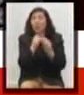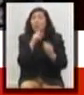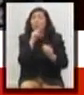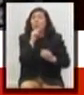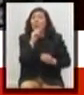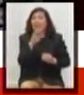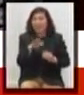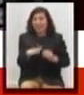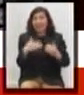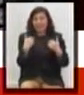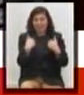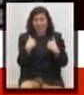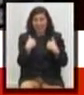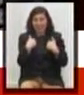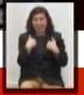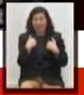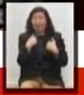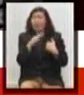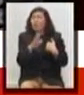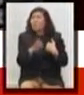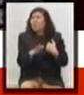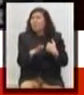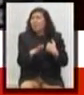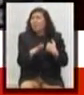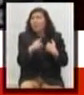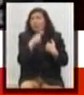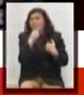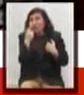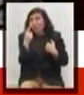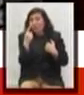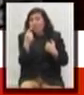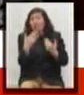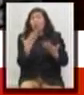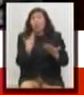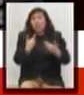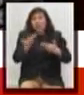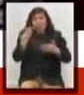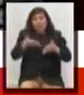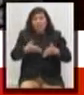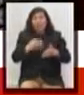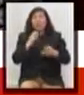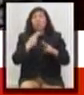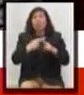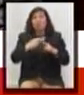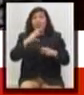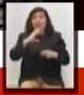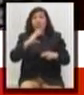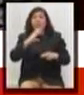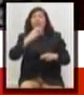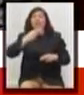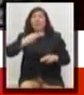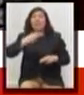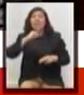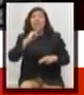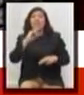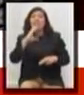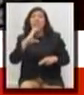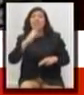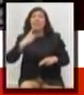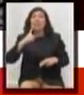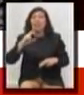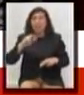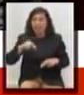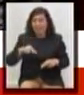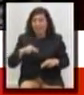niña que tenía una infancia muy trágica en la hacienda donde yo nací, que es Chiclín, hacienda azucarera. Y luego viví en otra hacienda